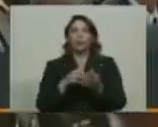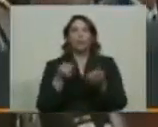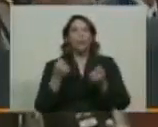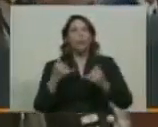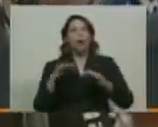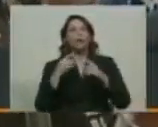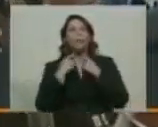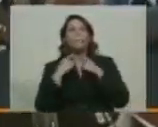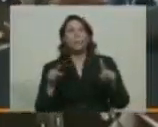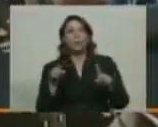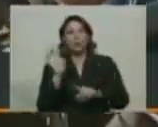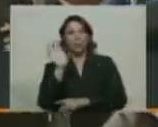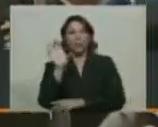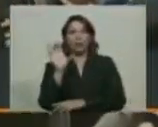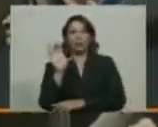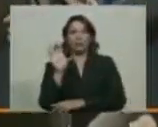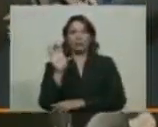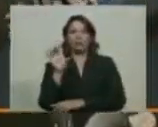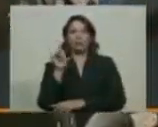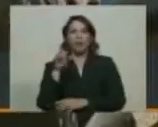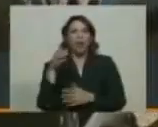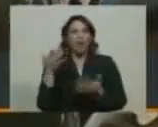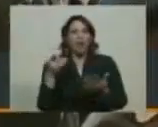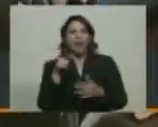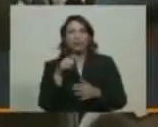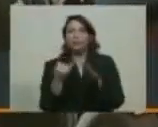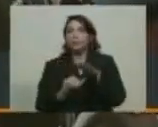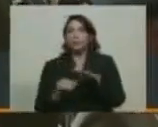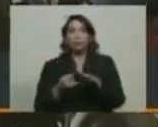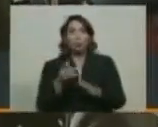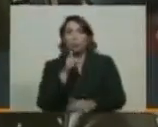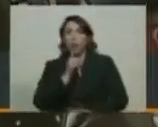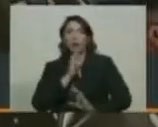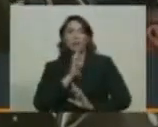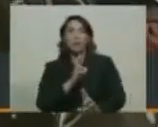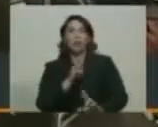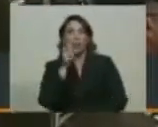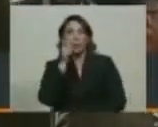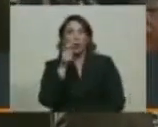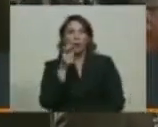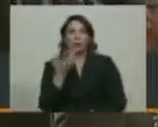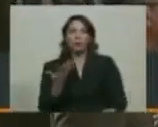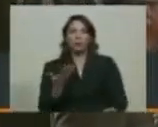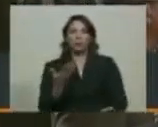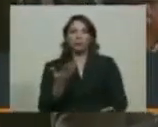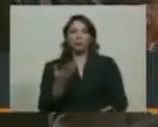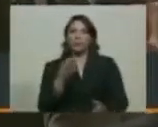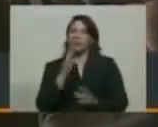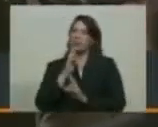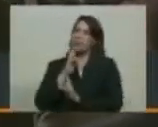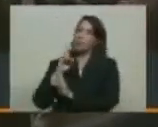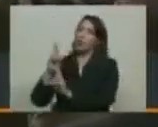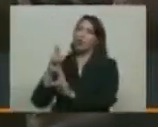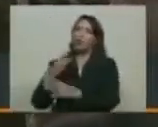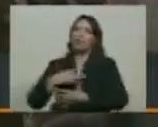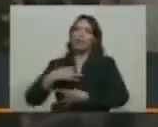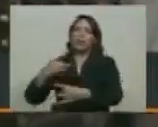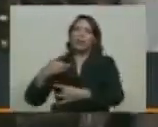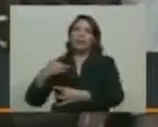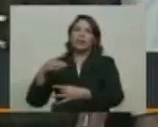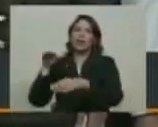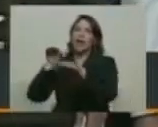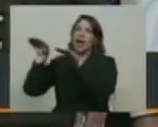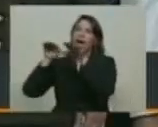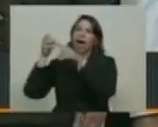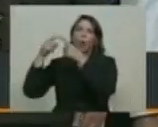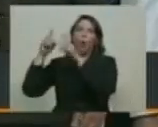país cuando una institución que le debe responder al pueblo le responde a intereses extranjeros